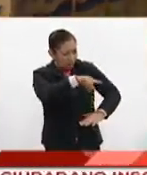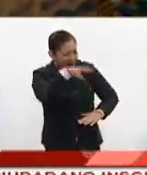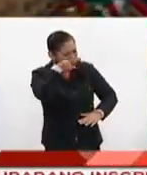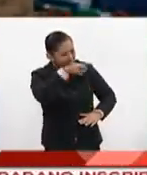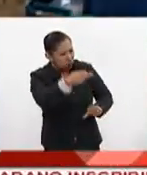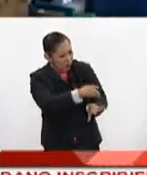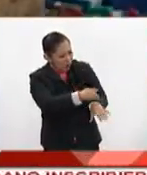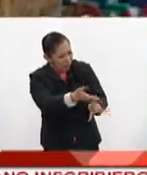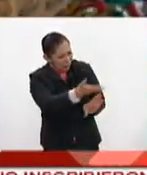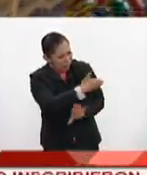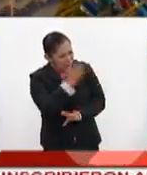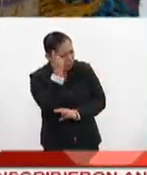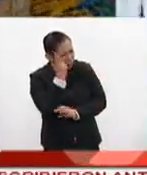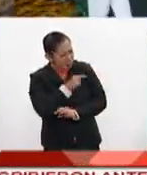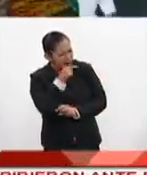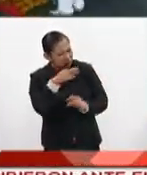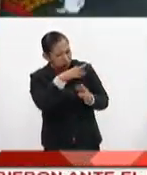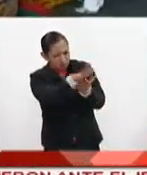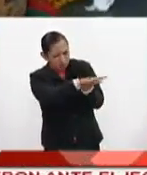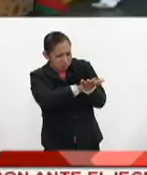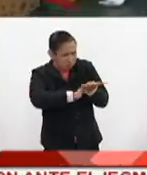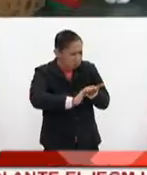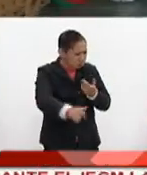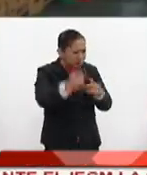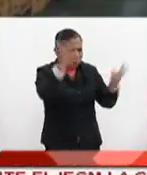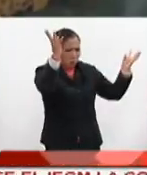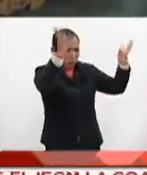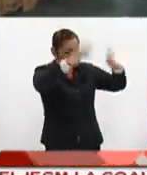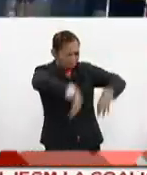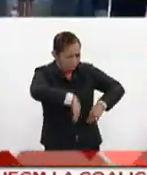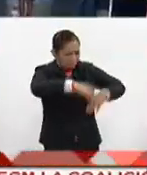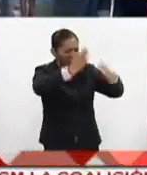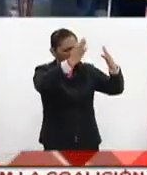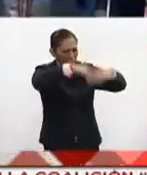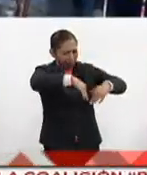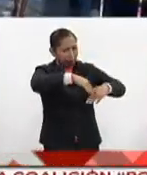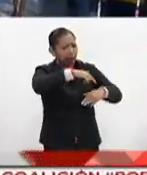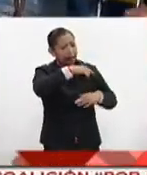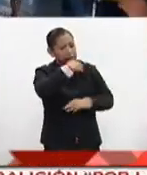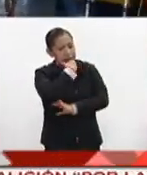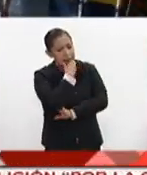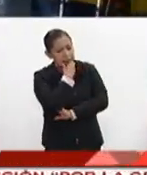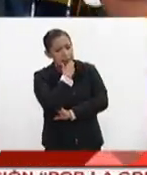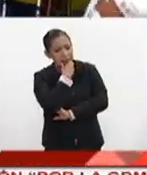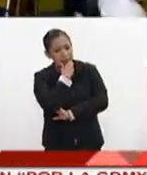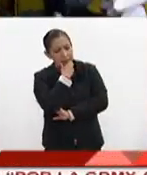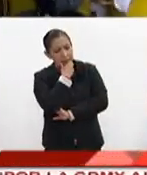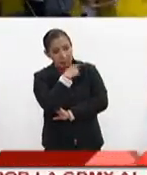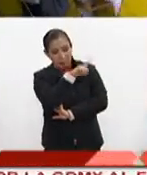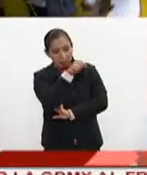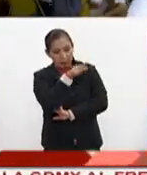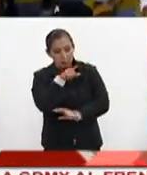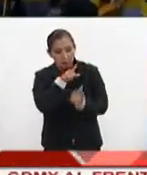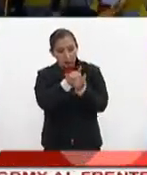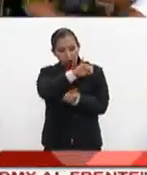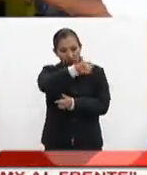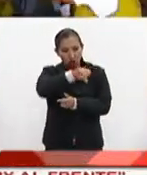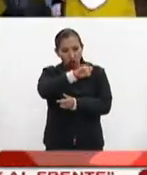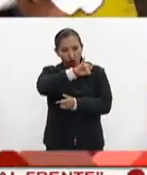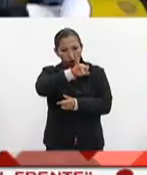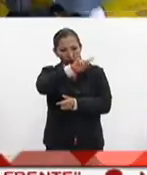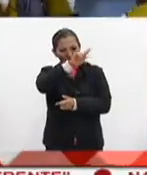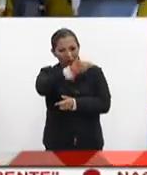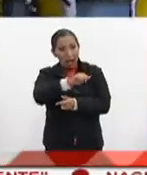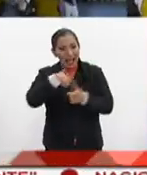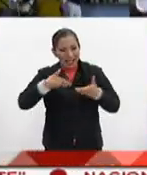cama en la que una familia dormía, pues deshecha por techos, ¿no? Y luego, pues en Jojutla, por ejemplo,